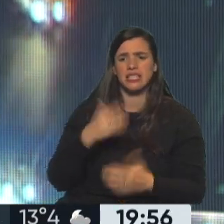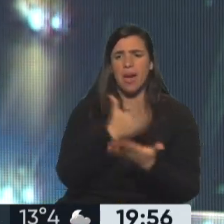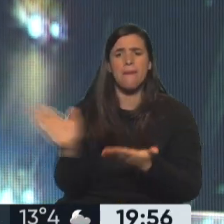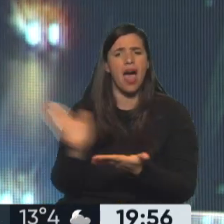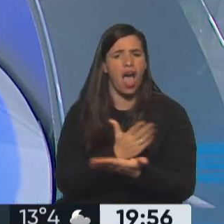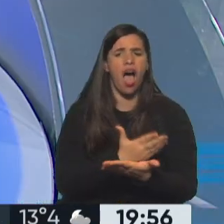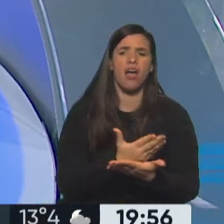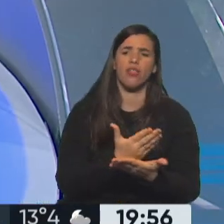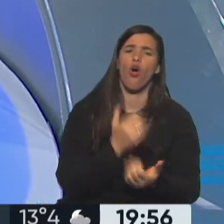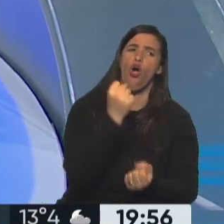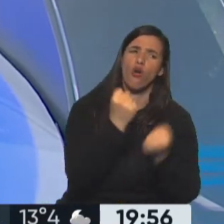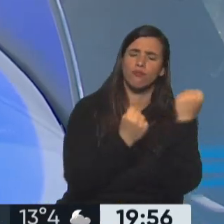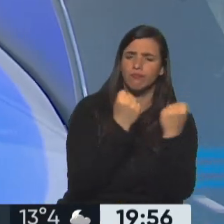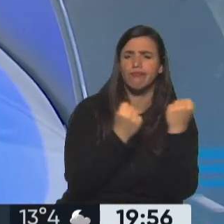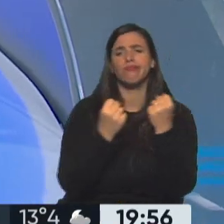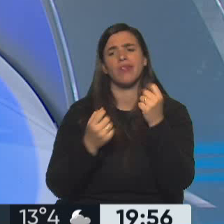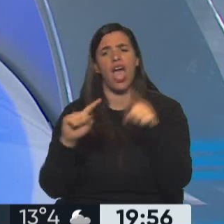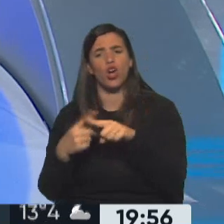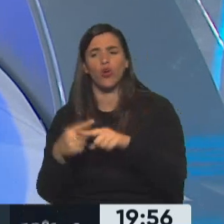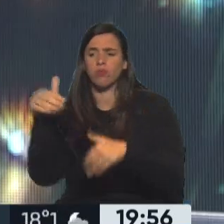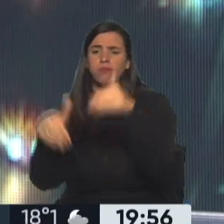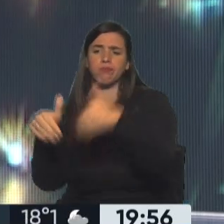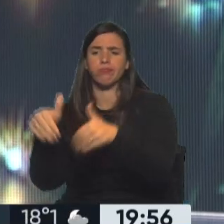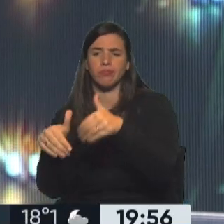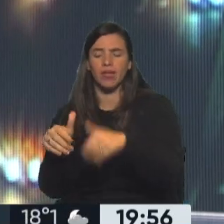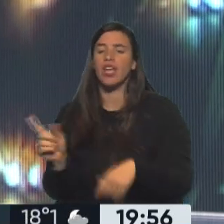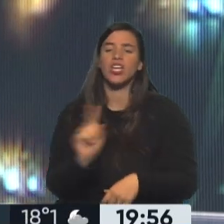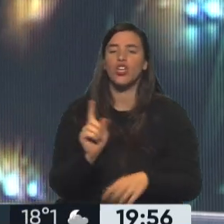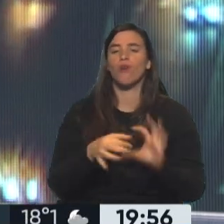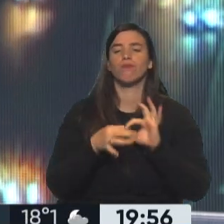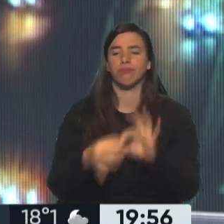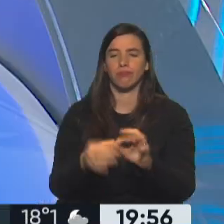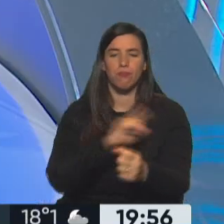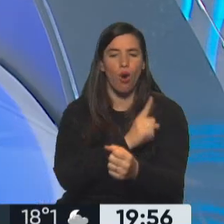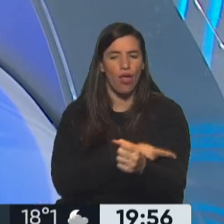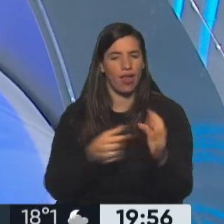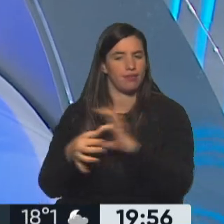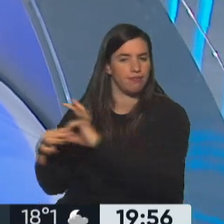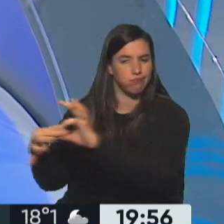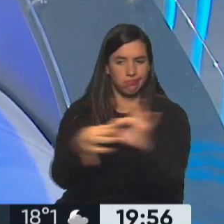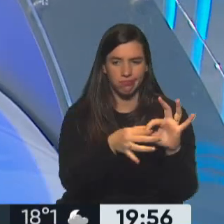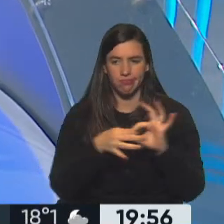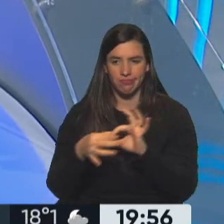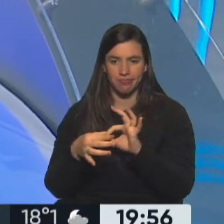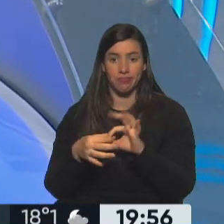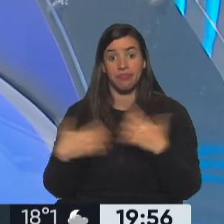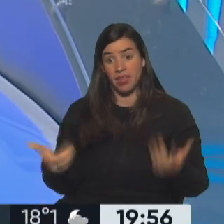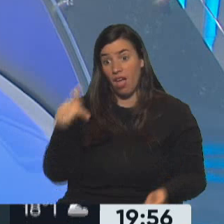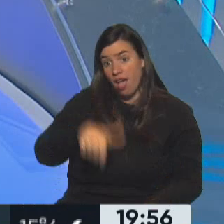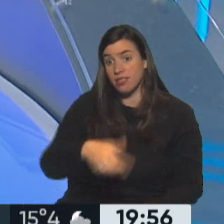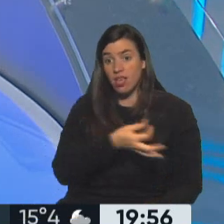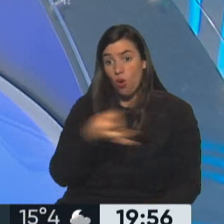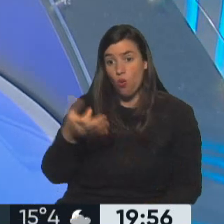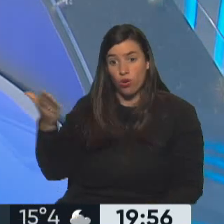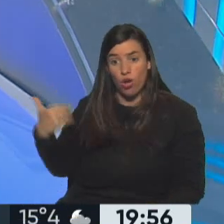fuese solamente la cuestión electoral y no vinculamos la democracia con democratizar los poderes fácticos. ¿Qué es lo que ocurrió? que es lo que ocurrió Eso es clave, en el gobierno que al